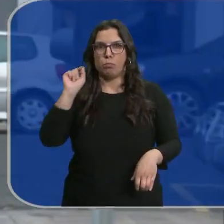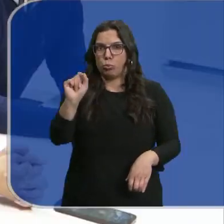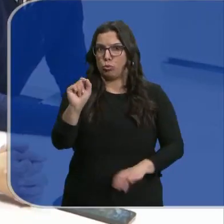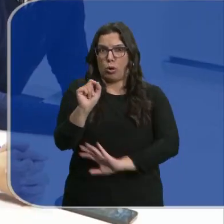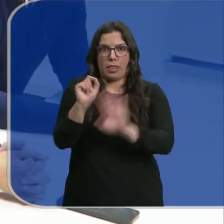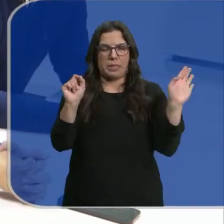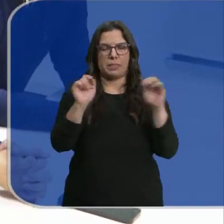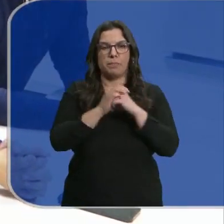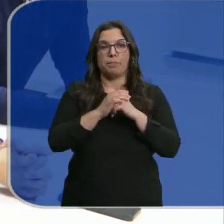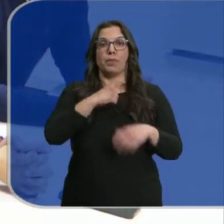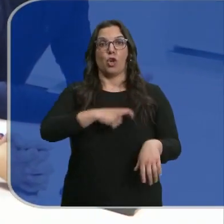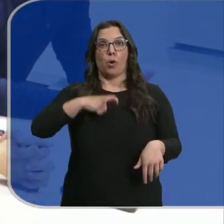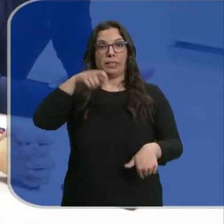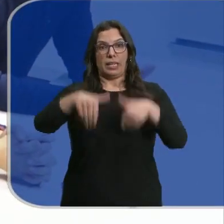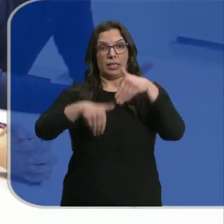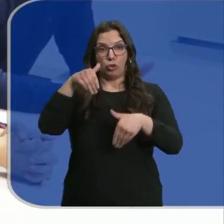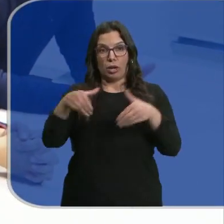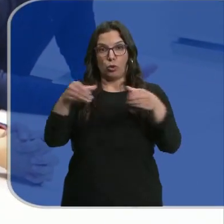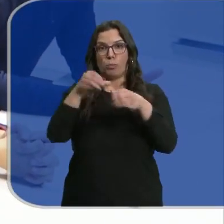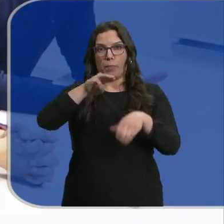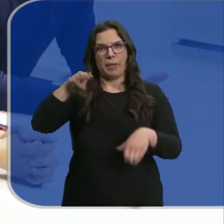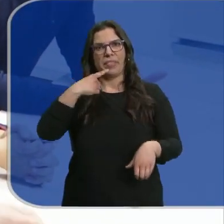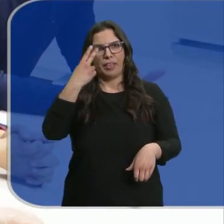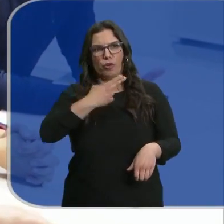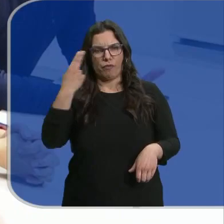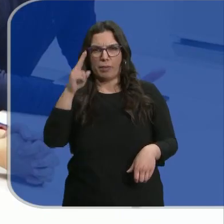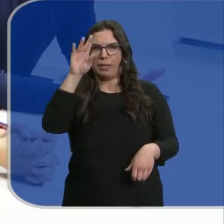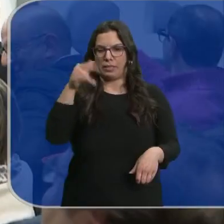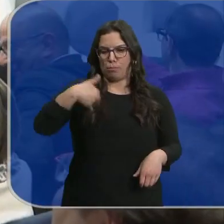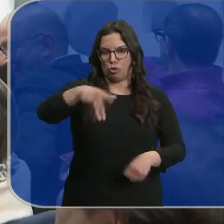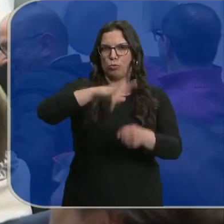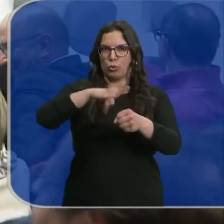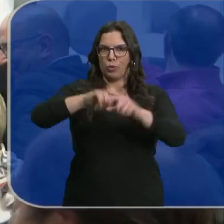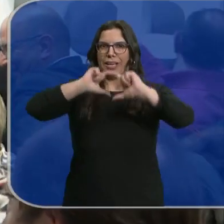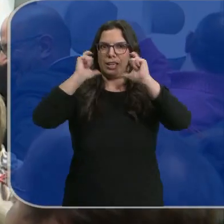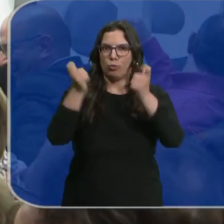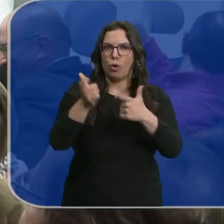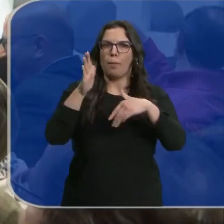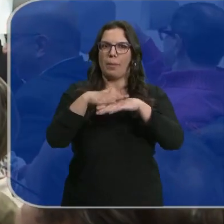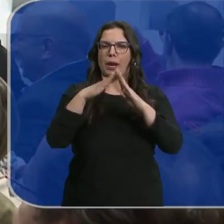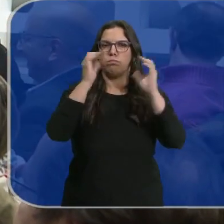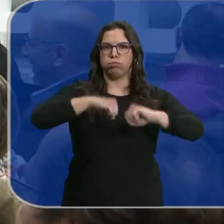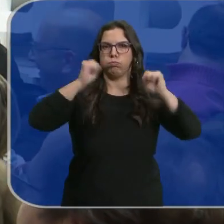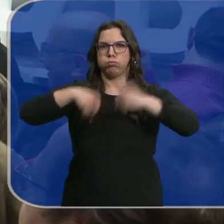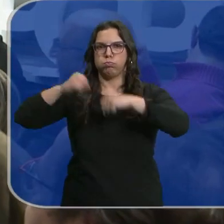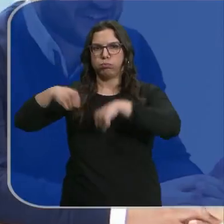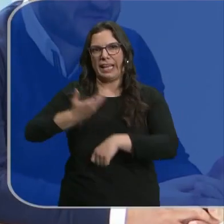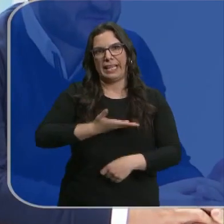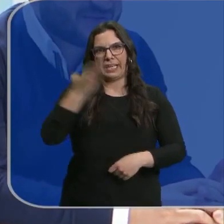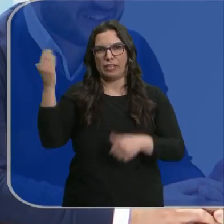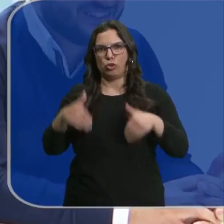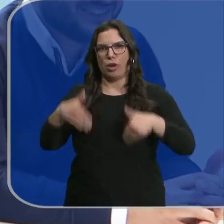Punto. Nada más. El Comité Electoral del Partido Popular ha confirmado que se reunirá el próximo lunes para seguir aprobando el resto de